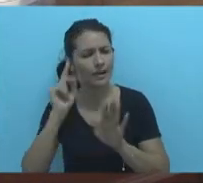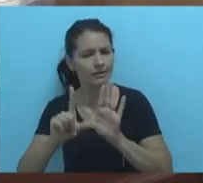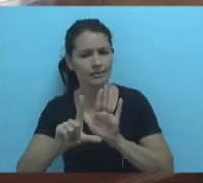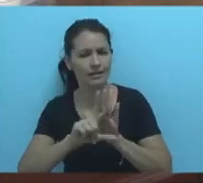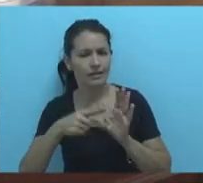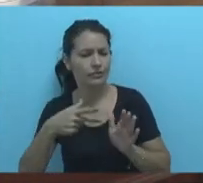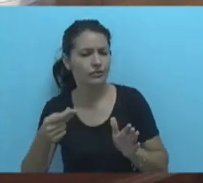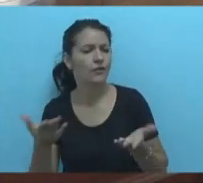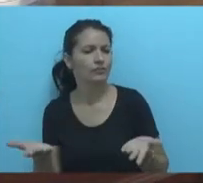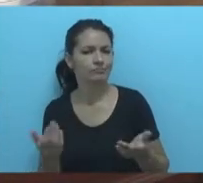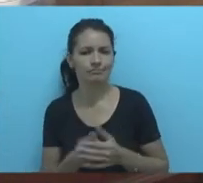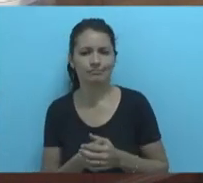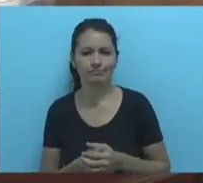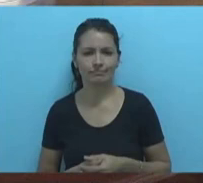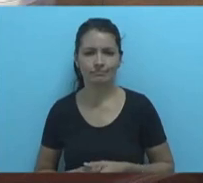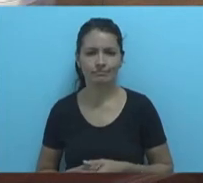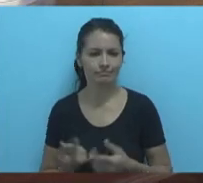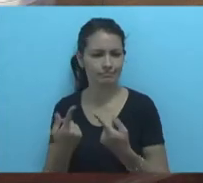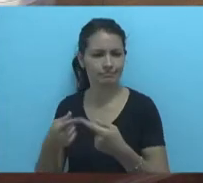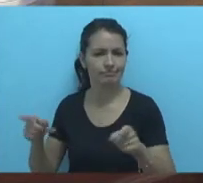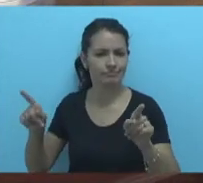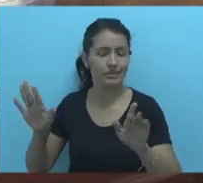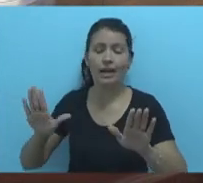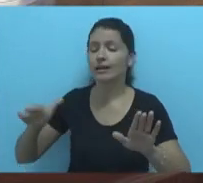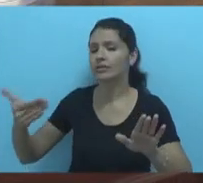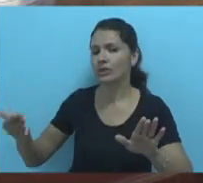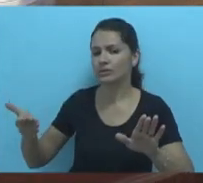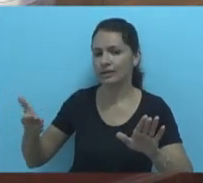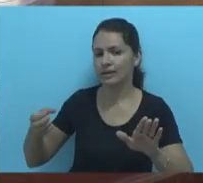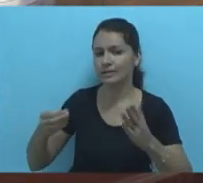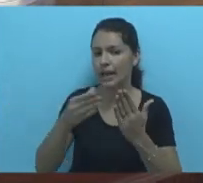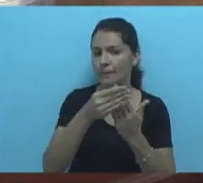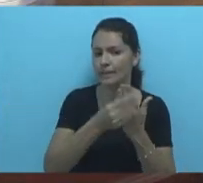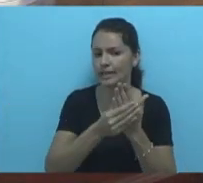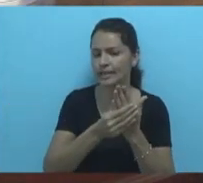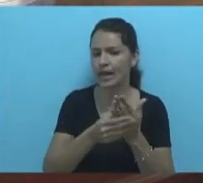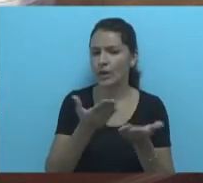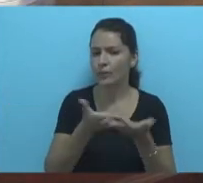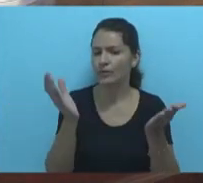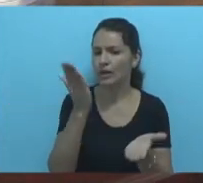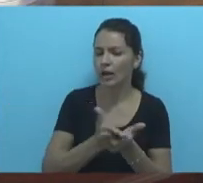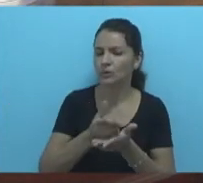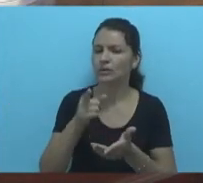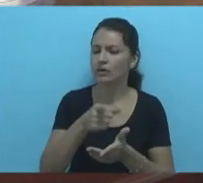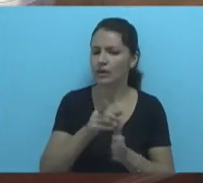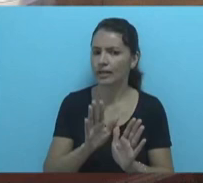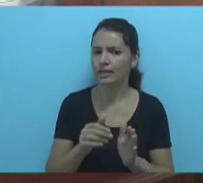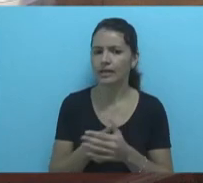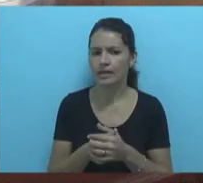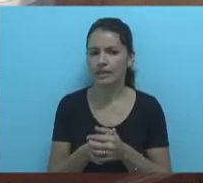requiere? Por eso creemos que si finalmente el Ministerio Público de la Acusación, que está en plena potestad de